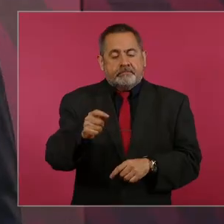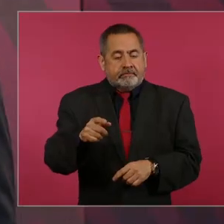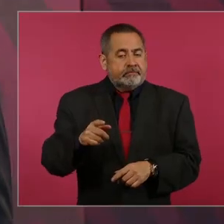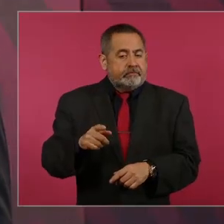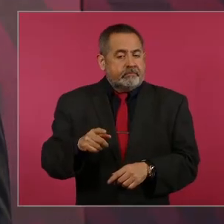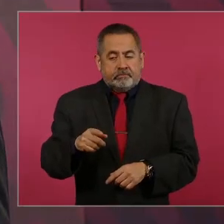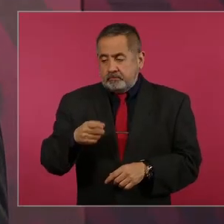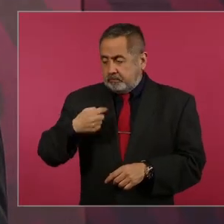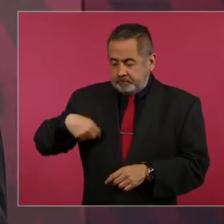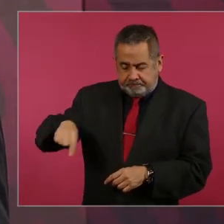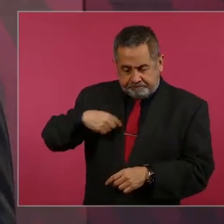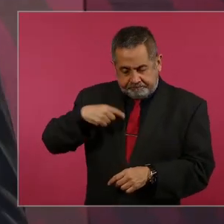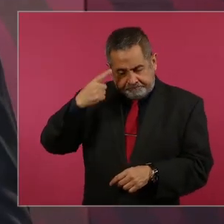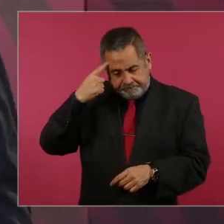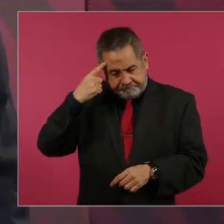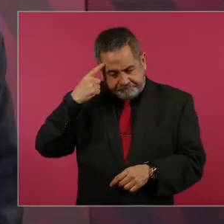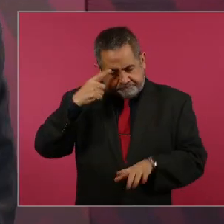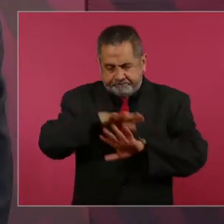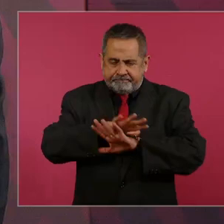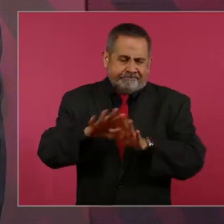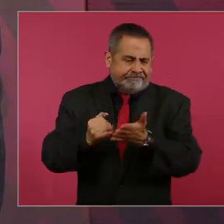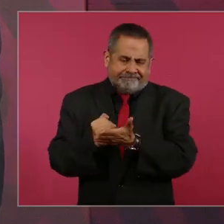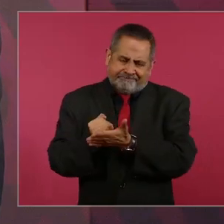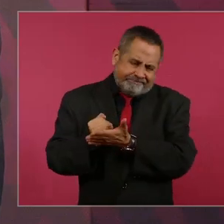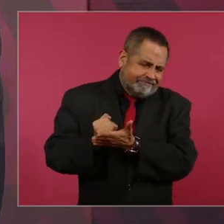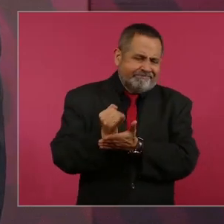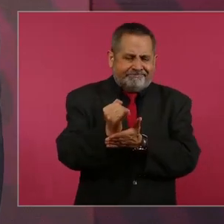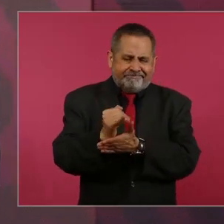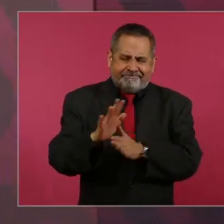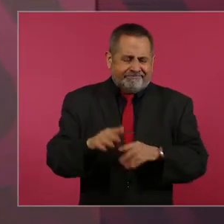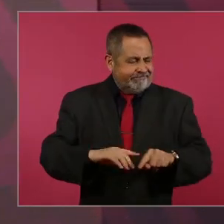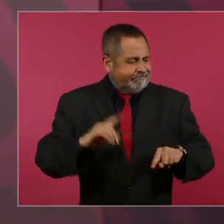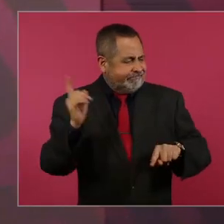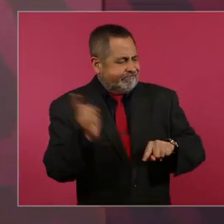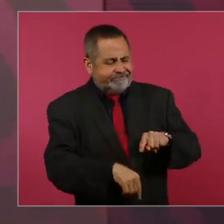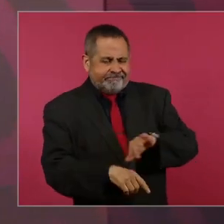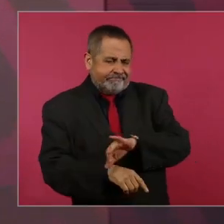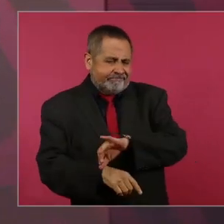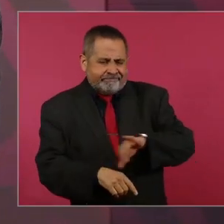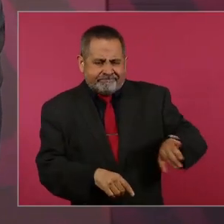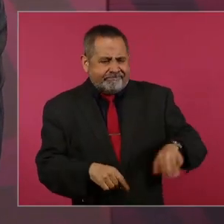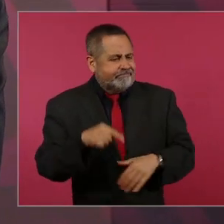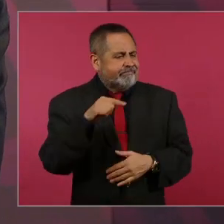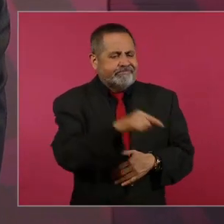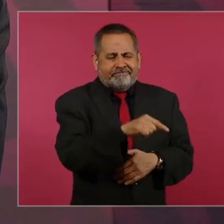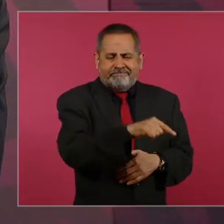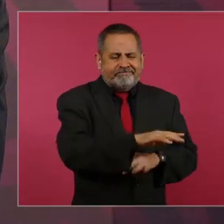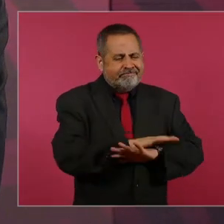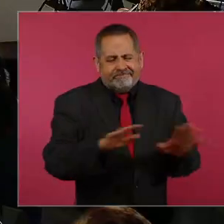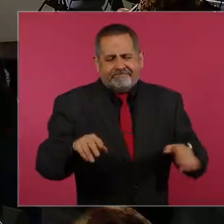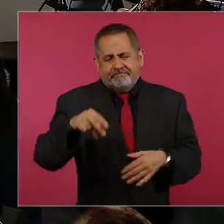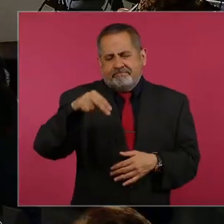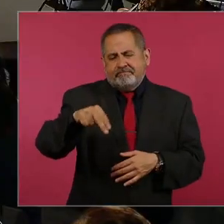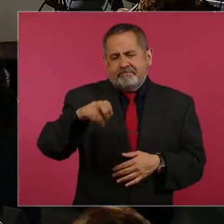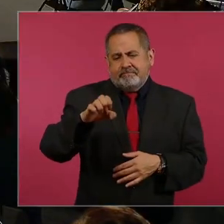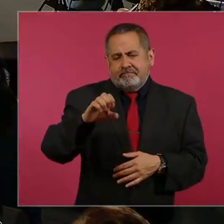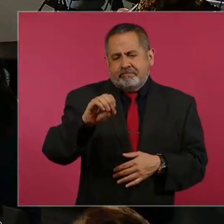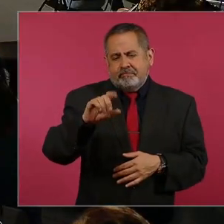decisión de ya hacer a un lado el llamado modelo neoliberal,